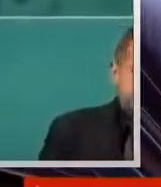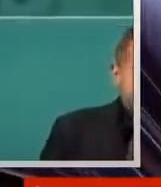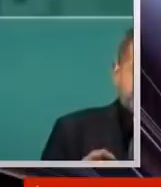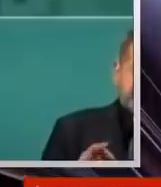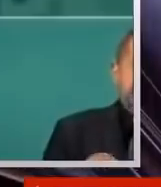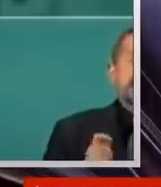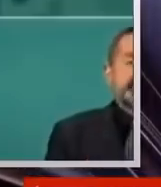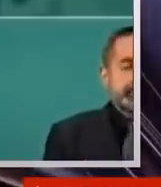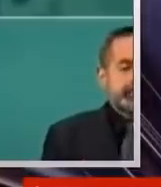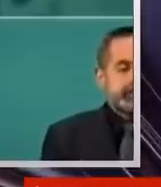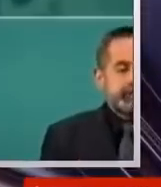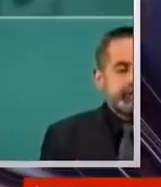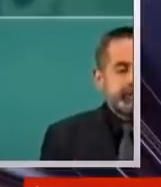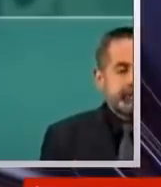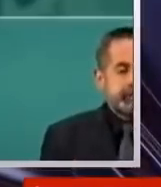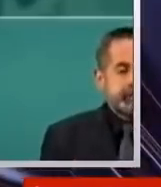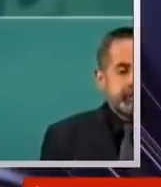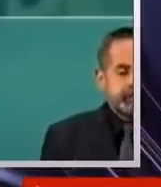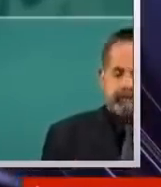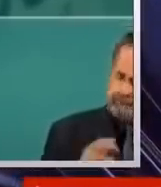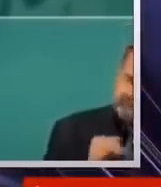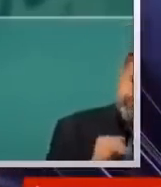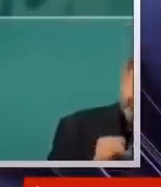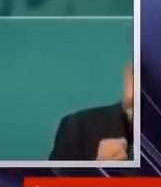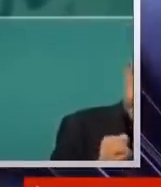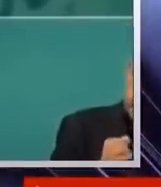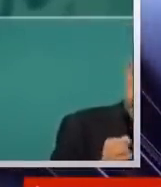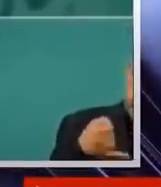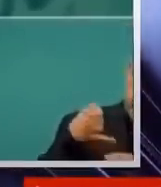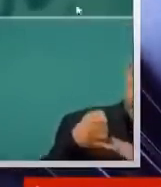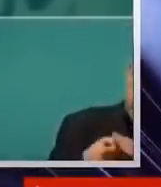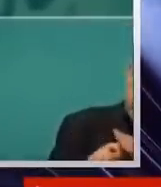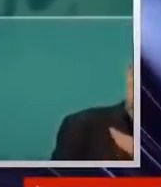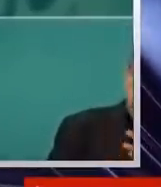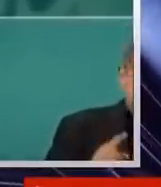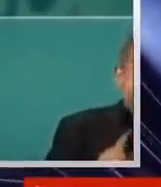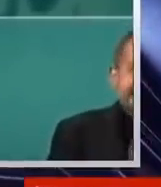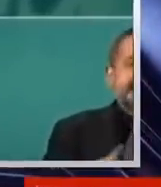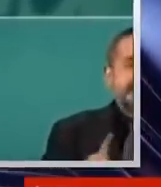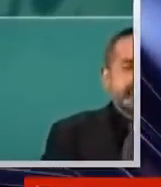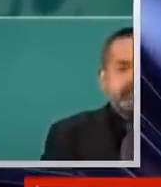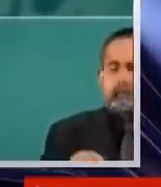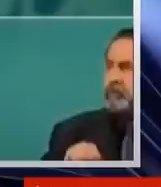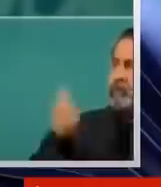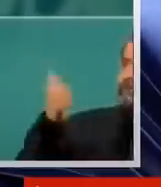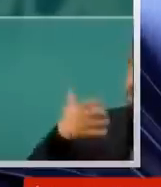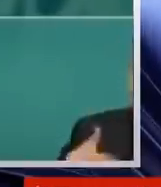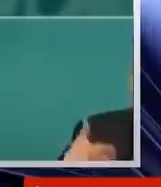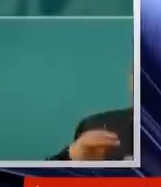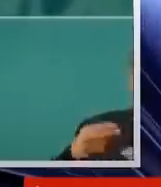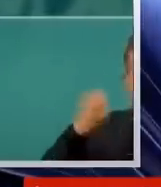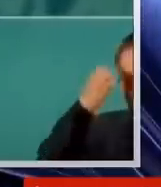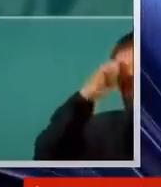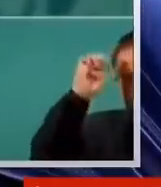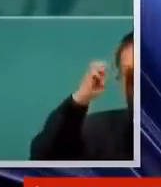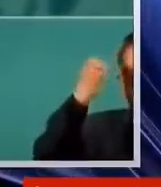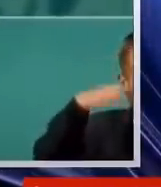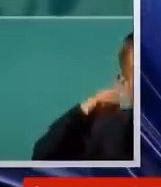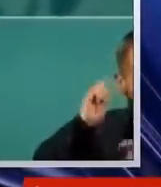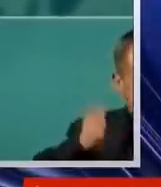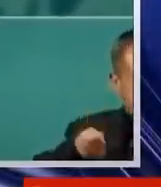d ir al fondo de traer un equipo de expertos